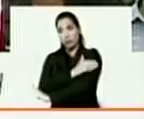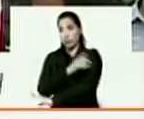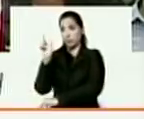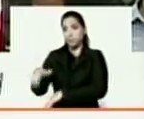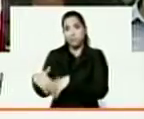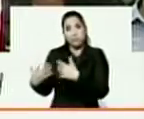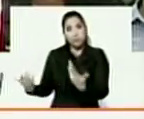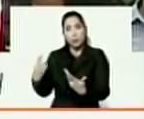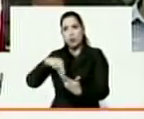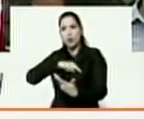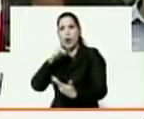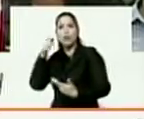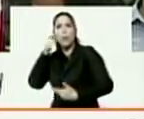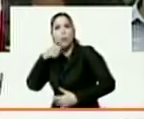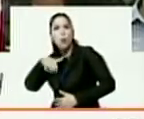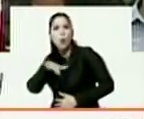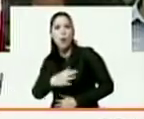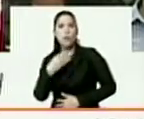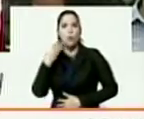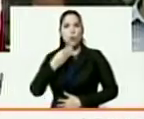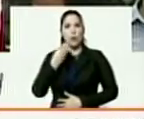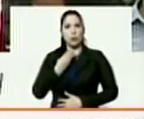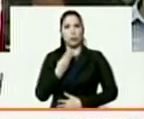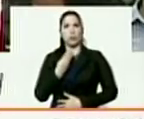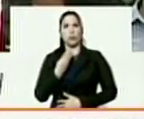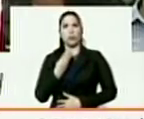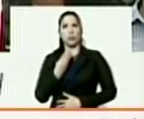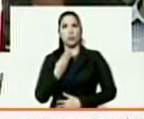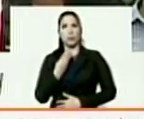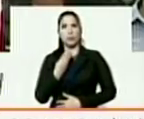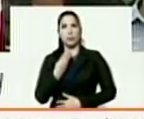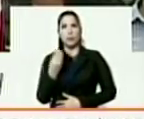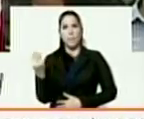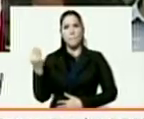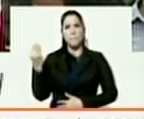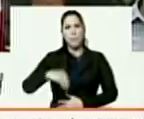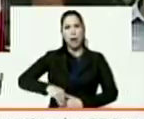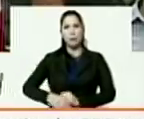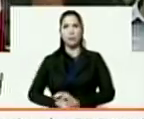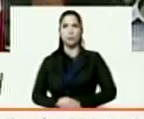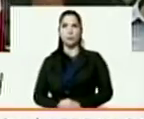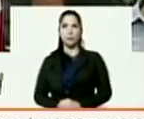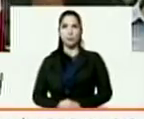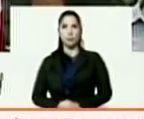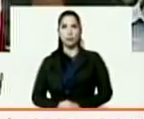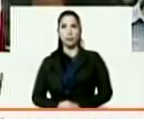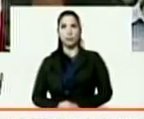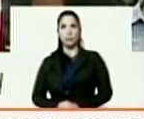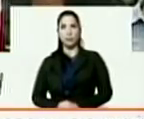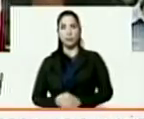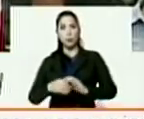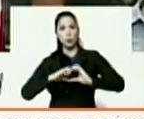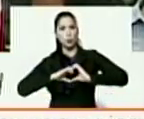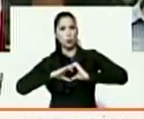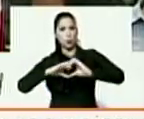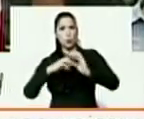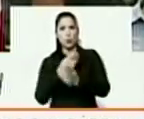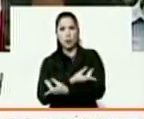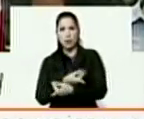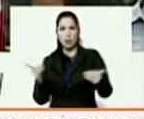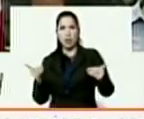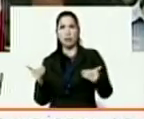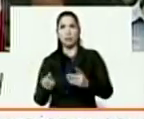día nuestro pueblo nuestra juventud más armas que su corazón y su dignidad